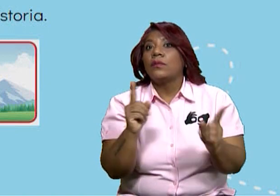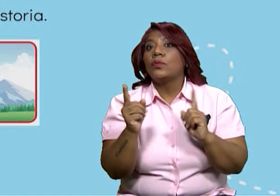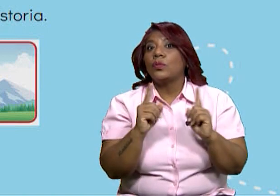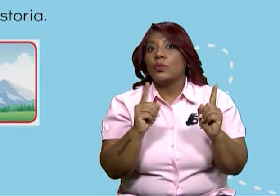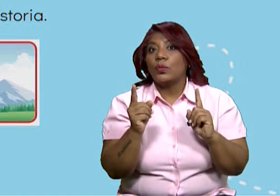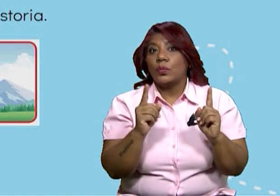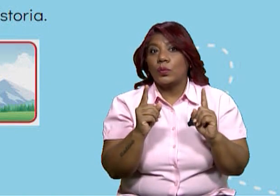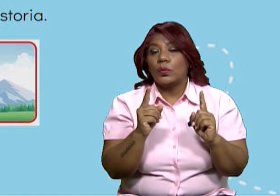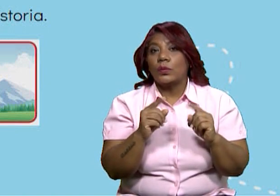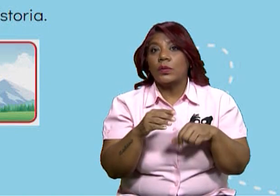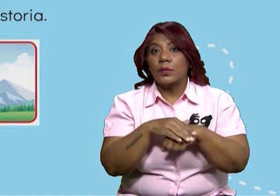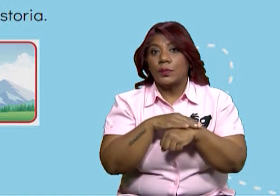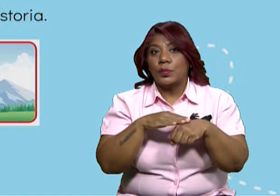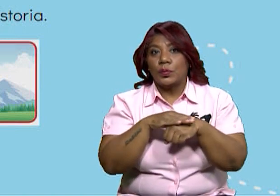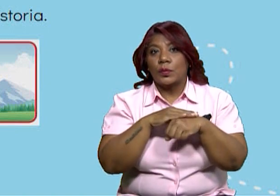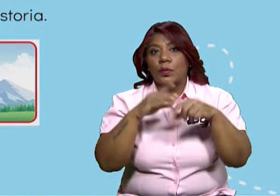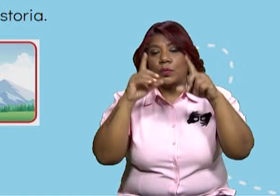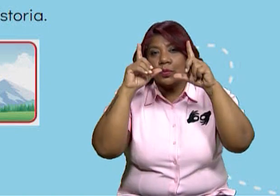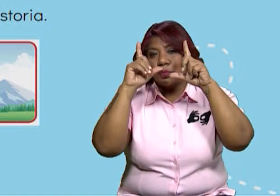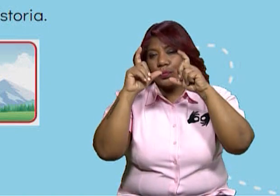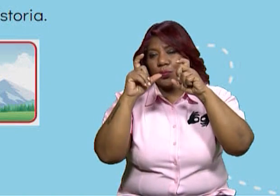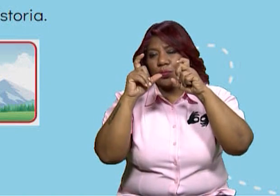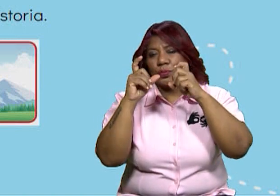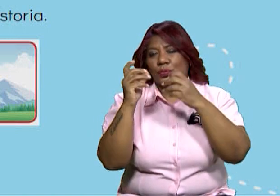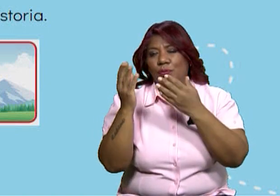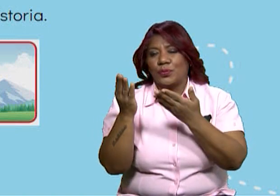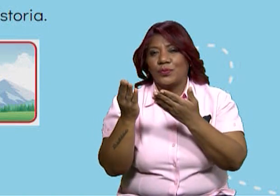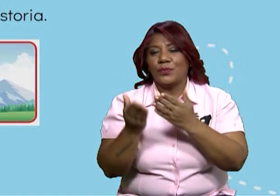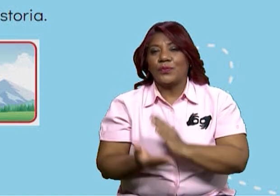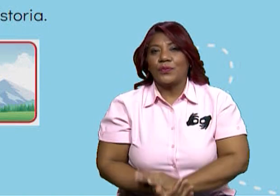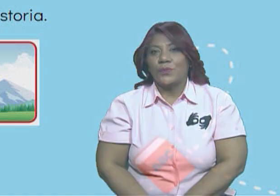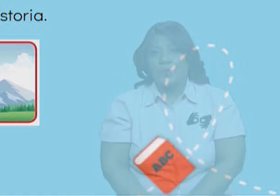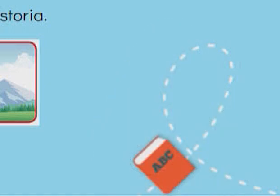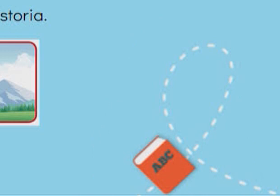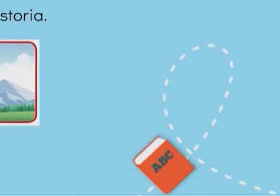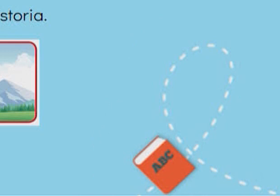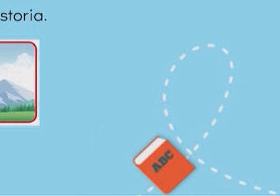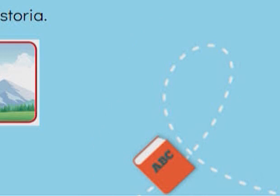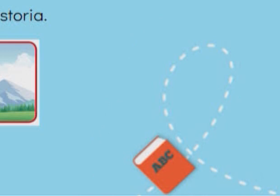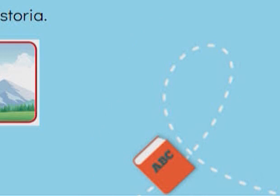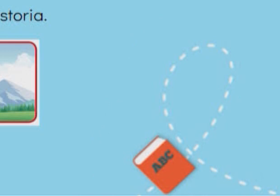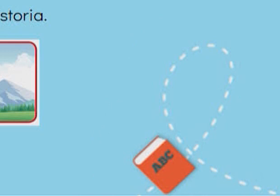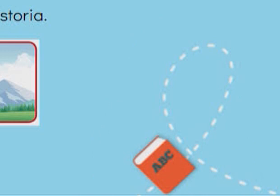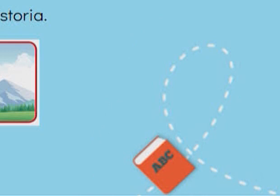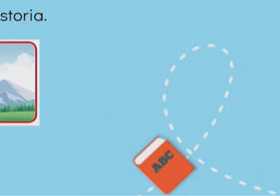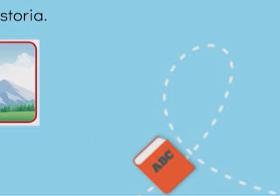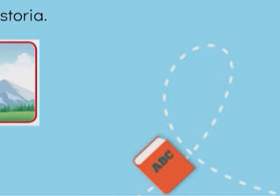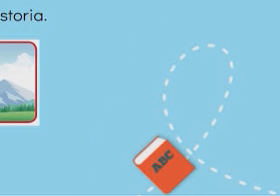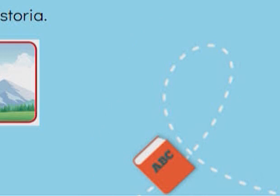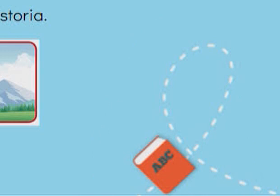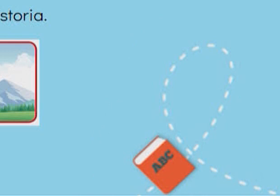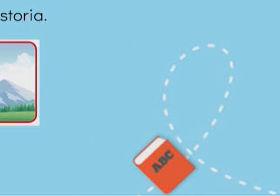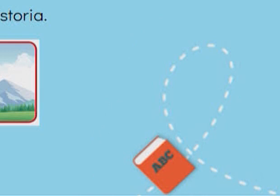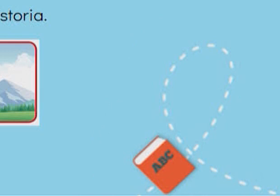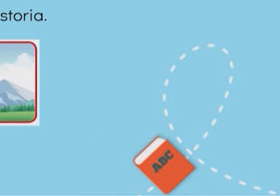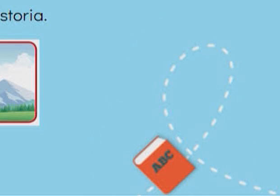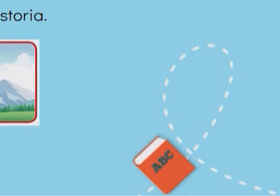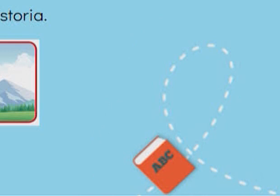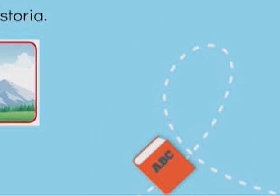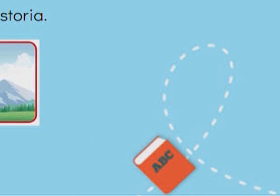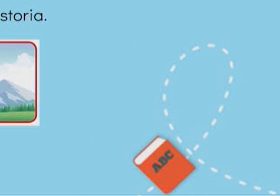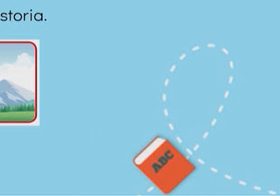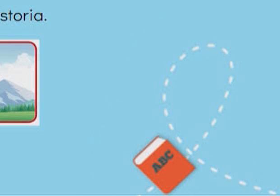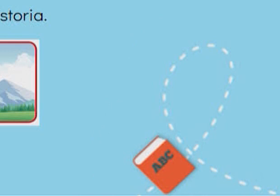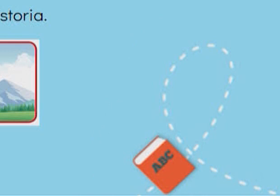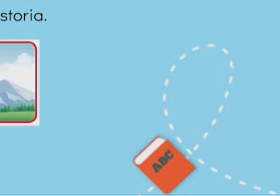personajes. Recuerda tomarle captura de pantalla para mostrarle a tu maestra que estás haciendo las actividades. Encerramos la